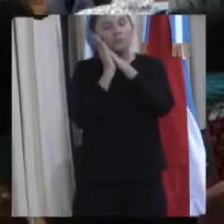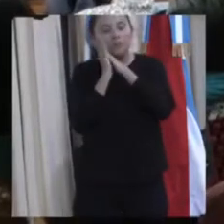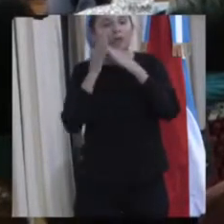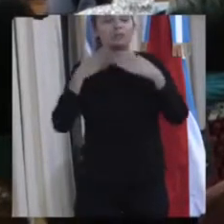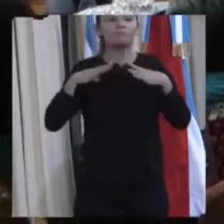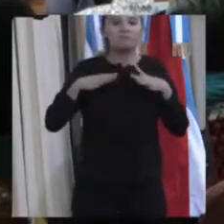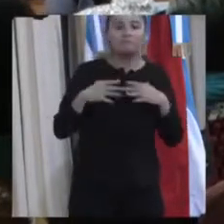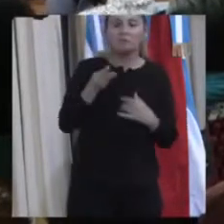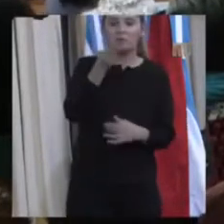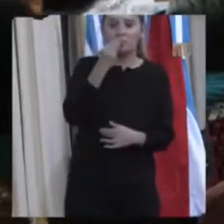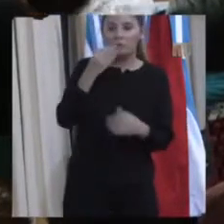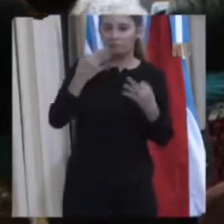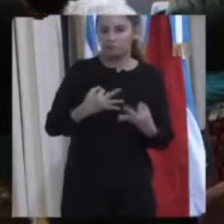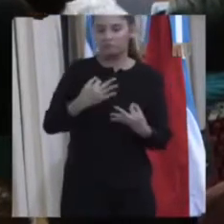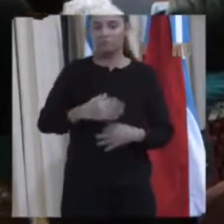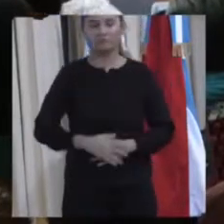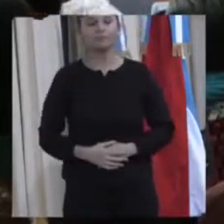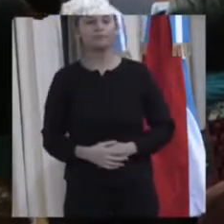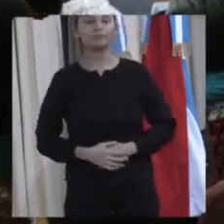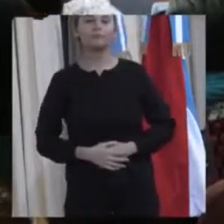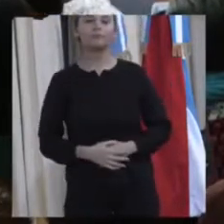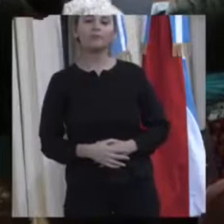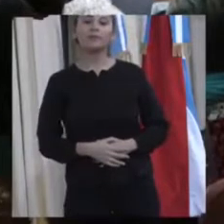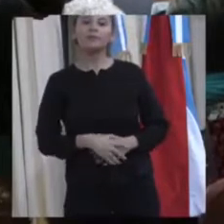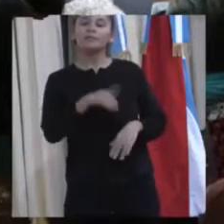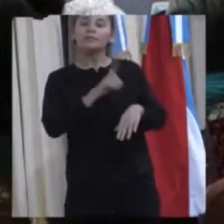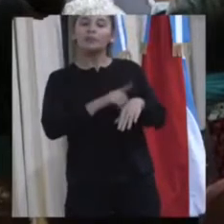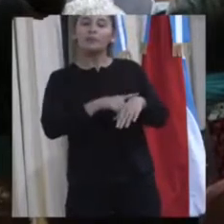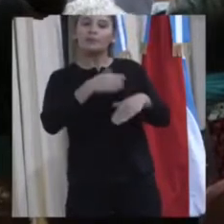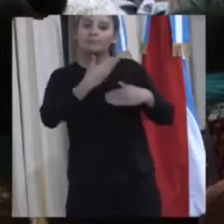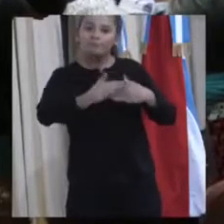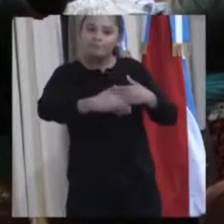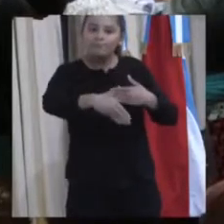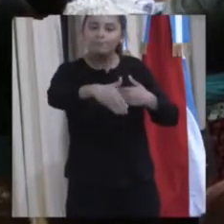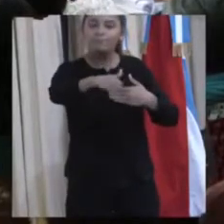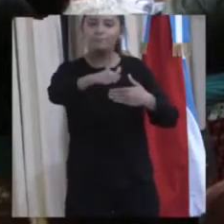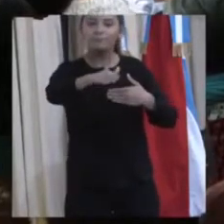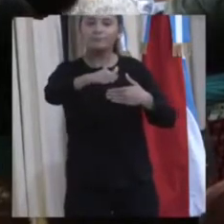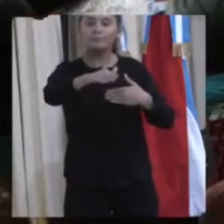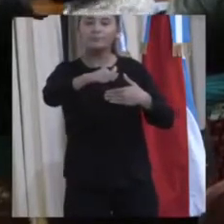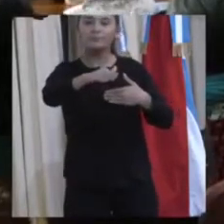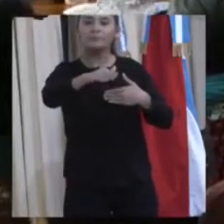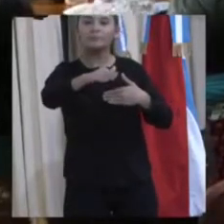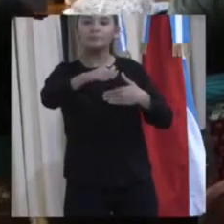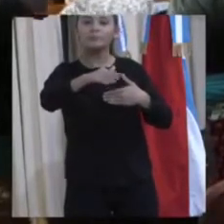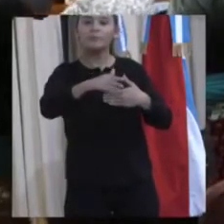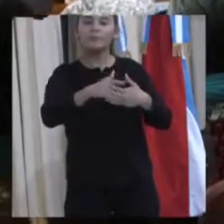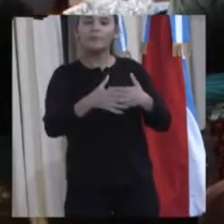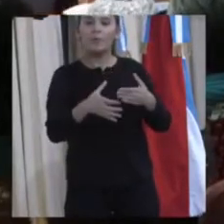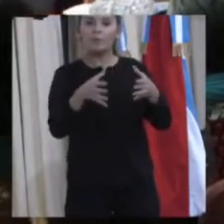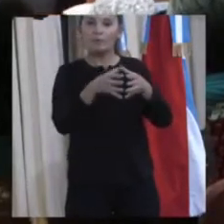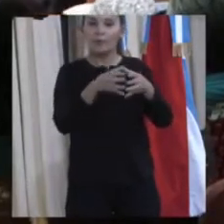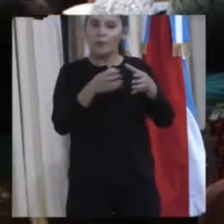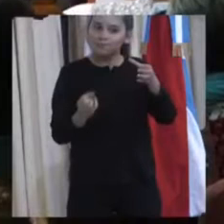para comer. A partir de ese acontecimiento comienza a cobrar forma, ¿no? Un grupo